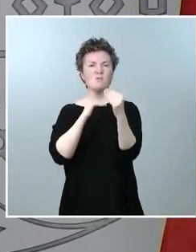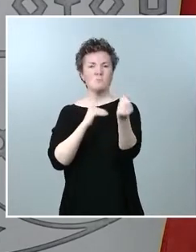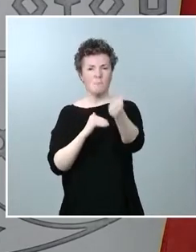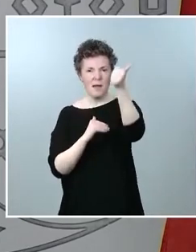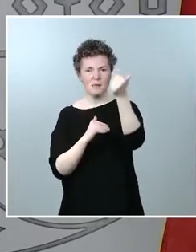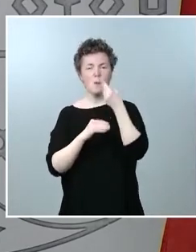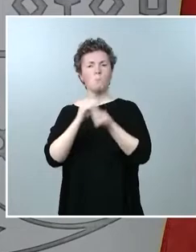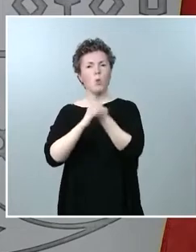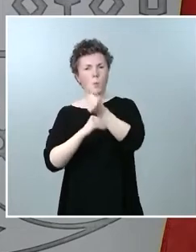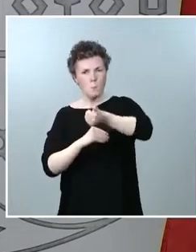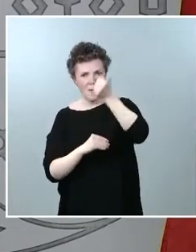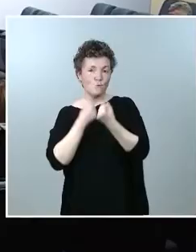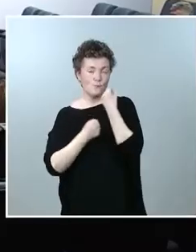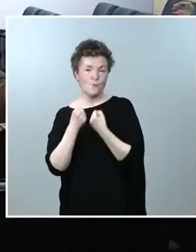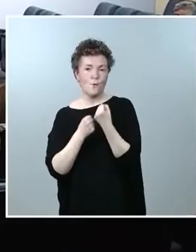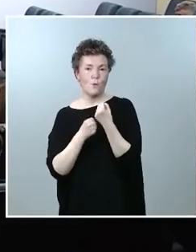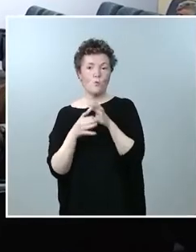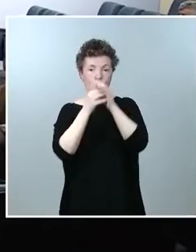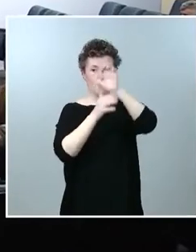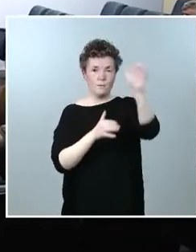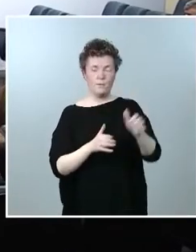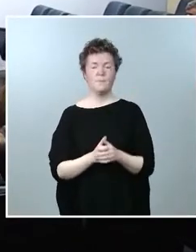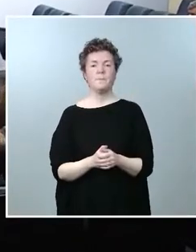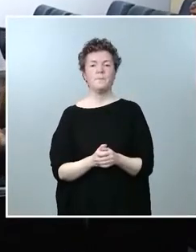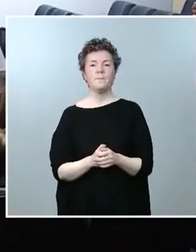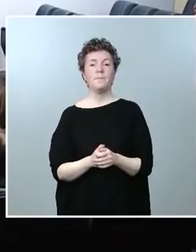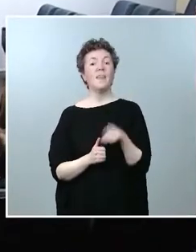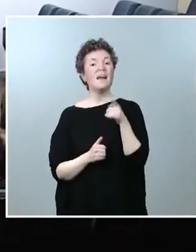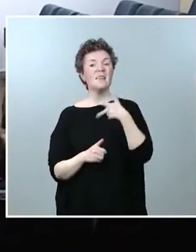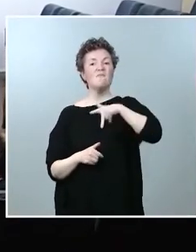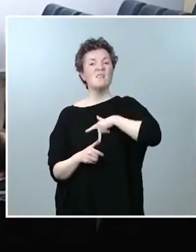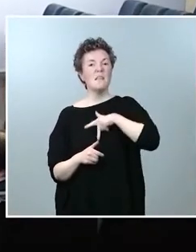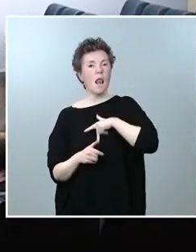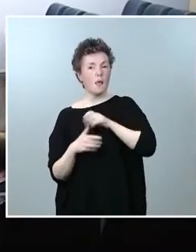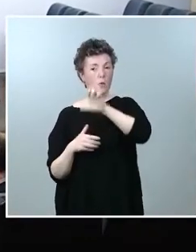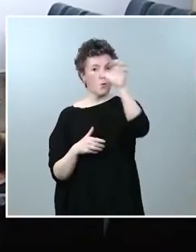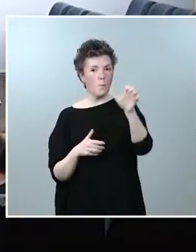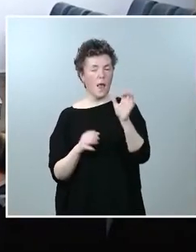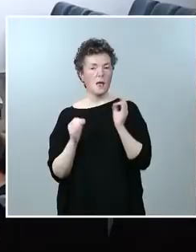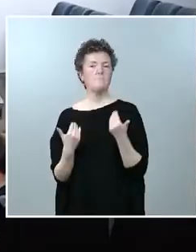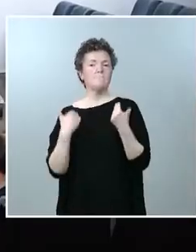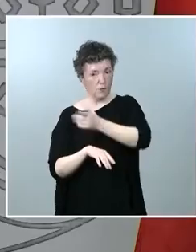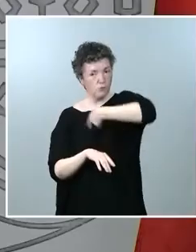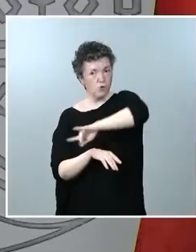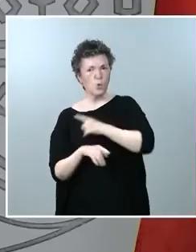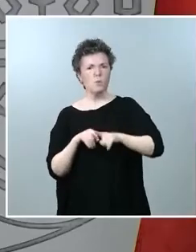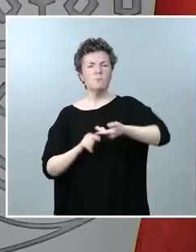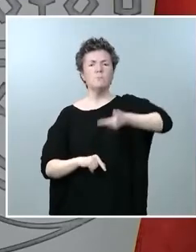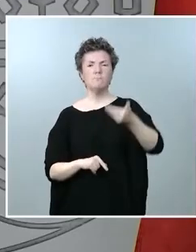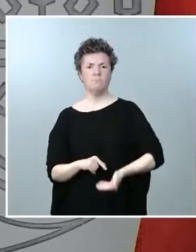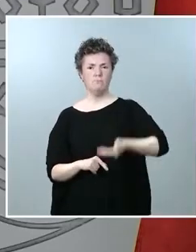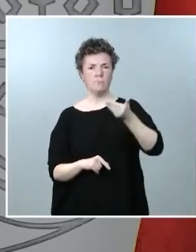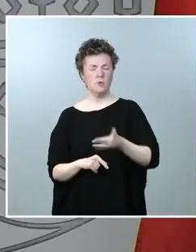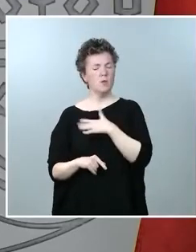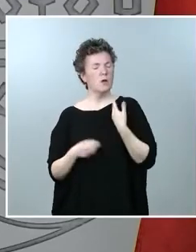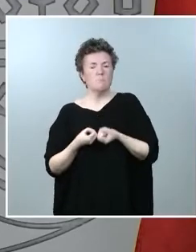y también más social. En cuanto a la actualidad más inmediata, la ministra portavoz ha condenado las amenazas de los últimos días.